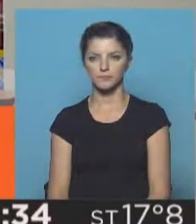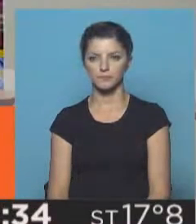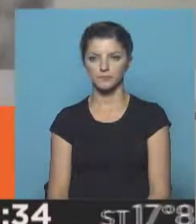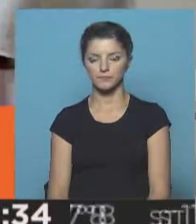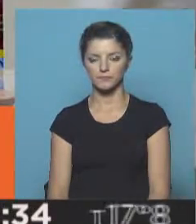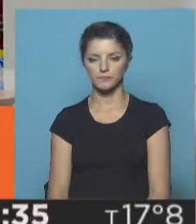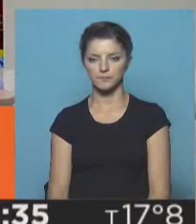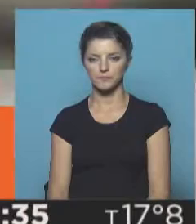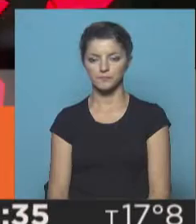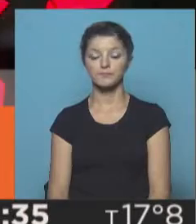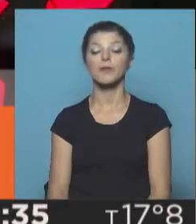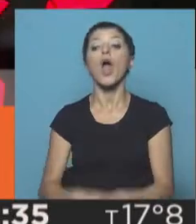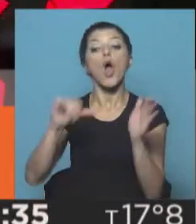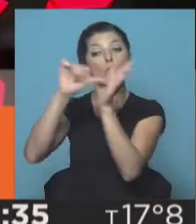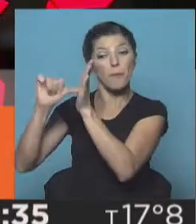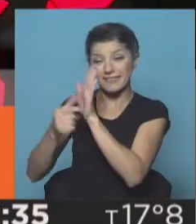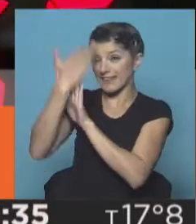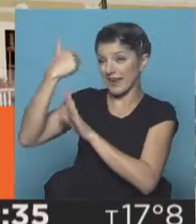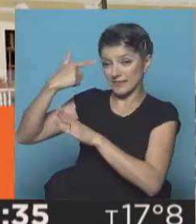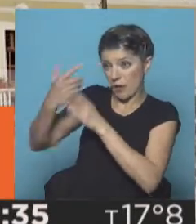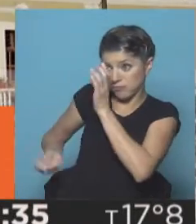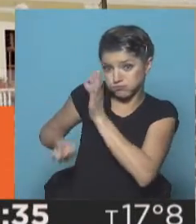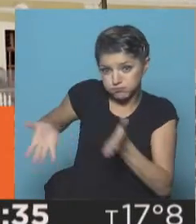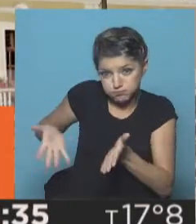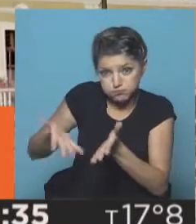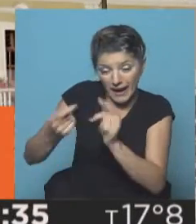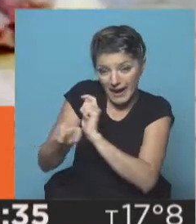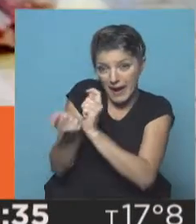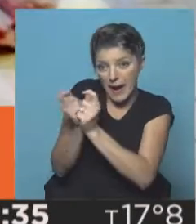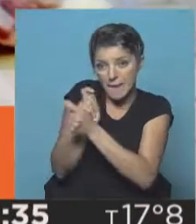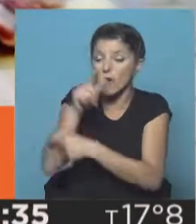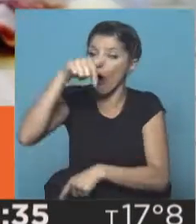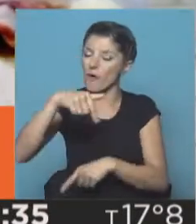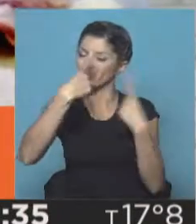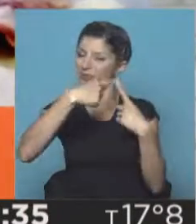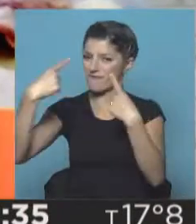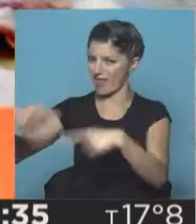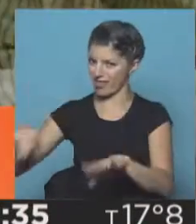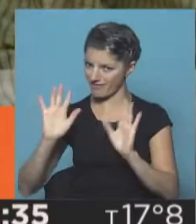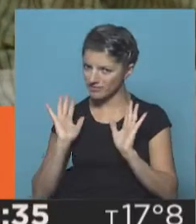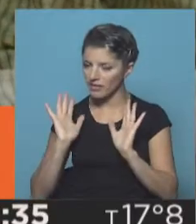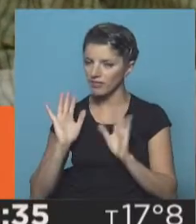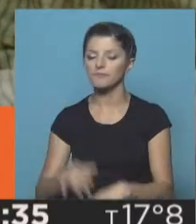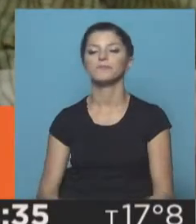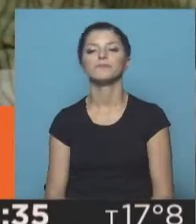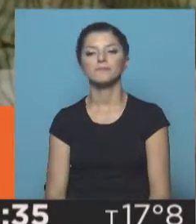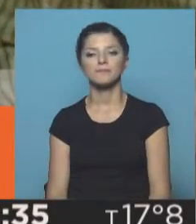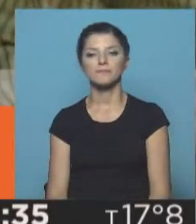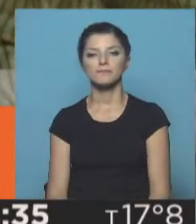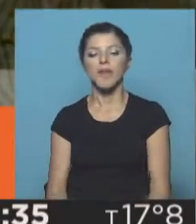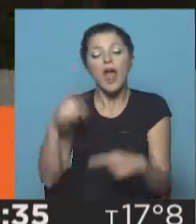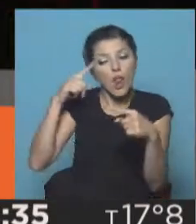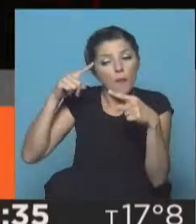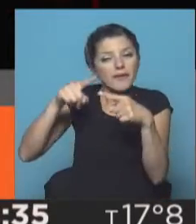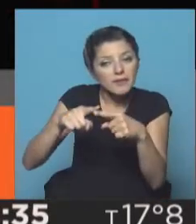La mayor parte de los países que impulsaron aquellos cambios está lejos de conservar hoy el mismo vigor. Objetivamente, sus